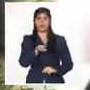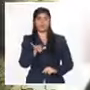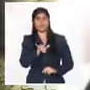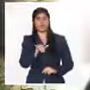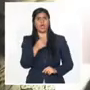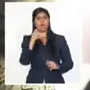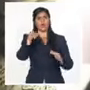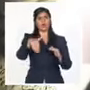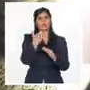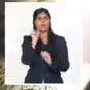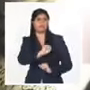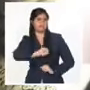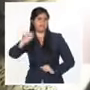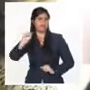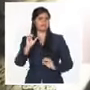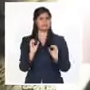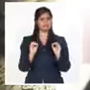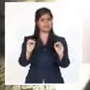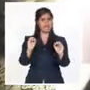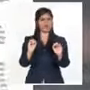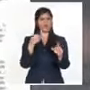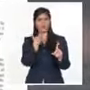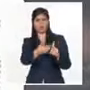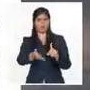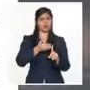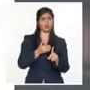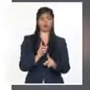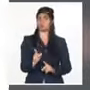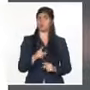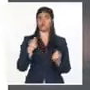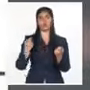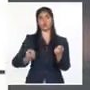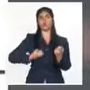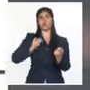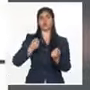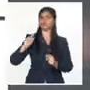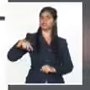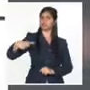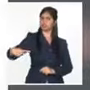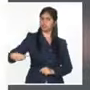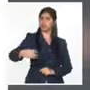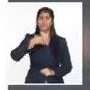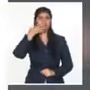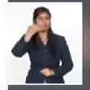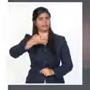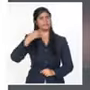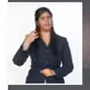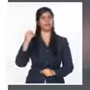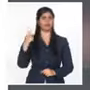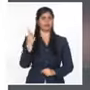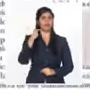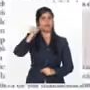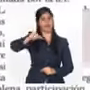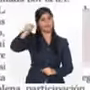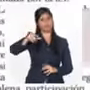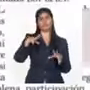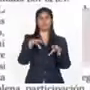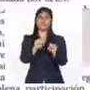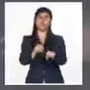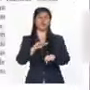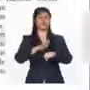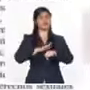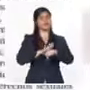una constante la fecha forma parte entonces de un gran programa nombrado campaña naranja unete puesto en marcha en